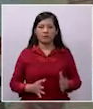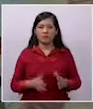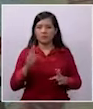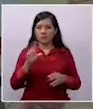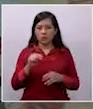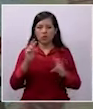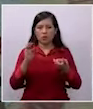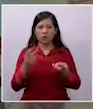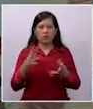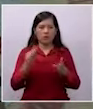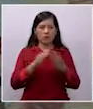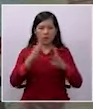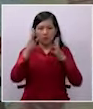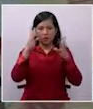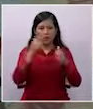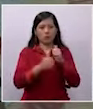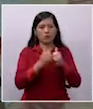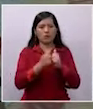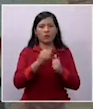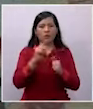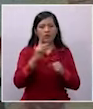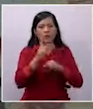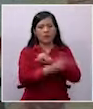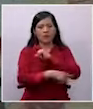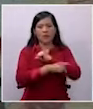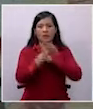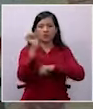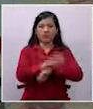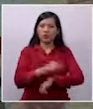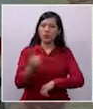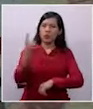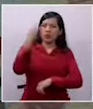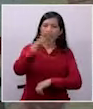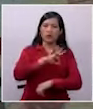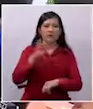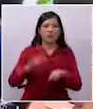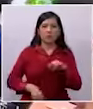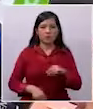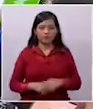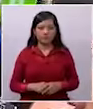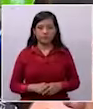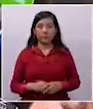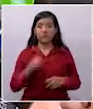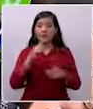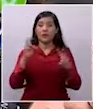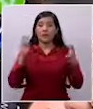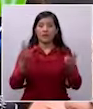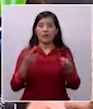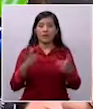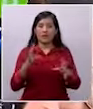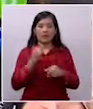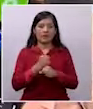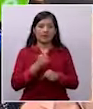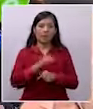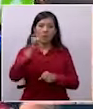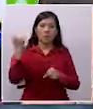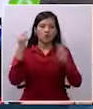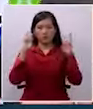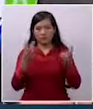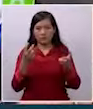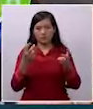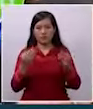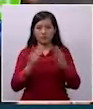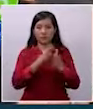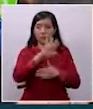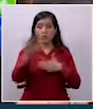electorizar prematuramente al país por intereses de una persona. El desafío está en otro tema. La electoralización del